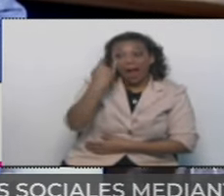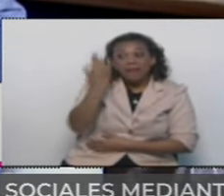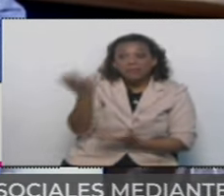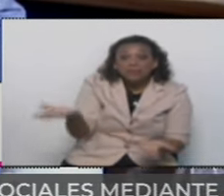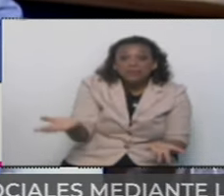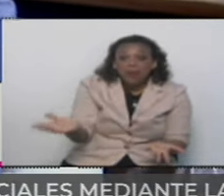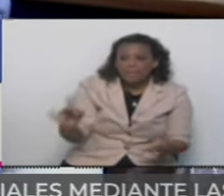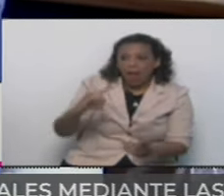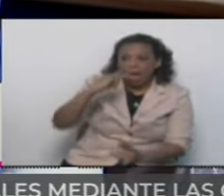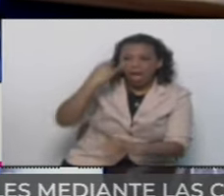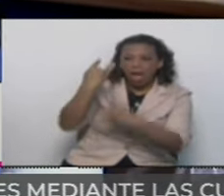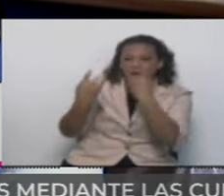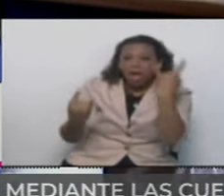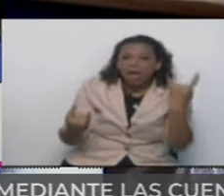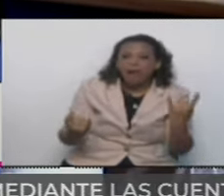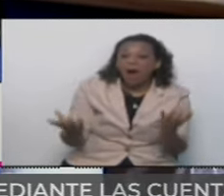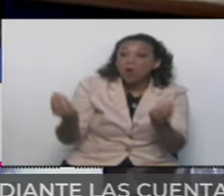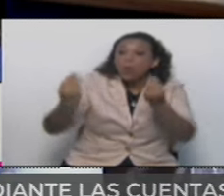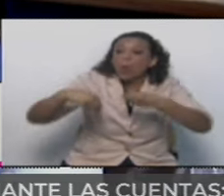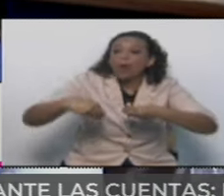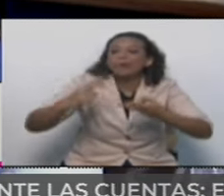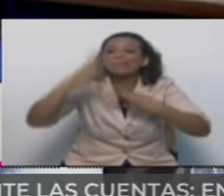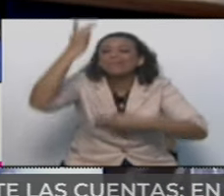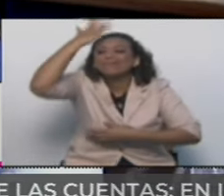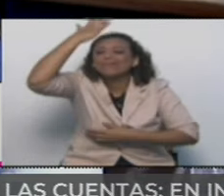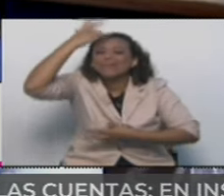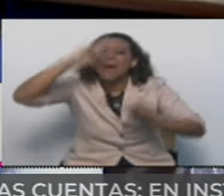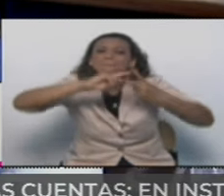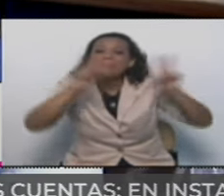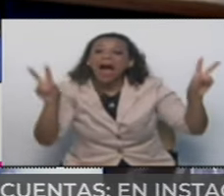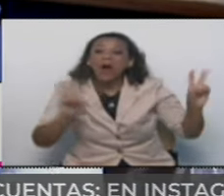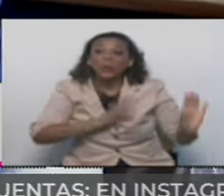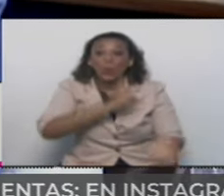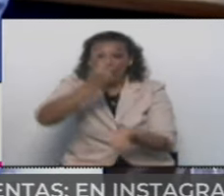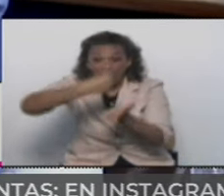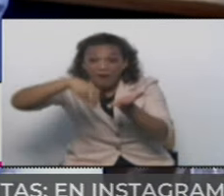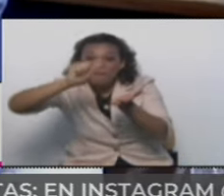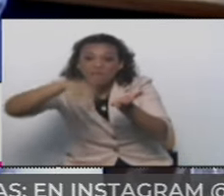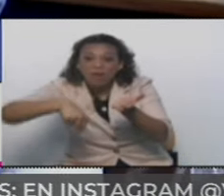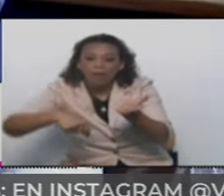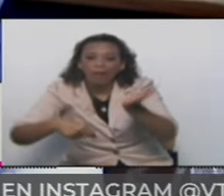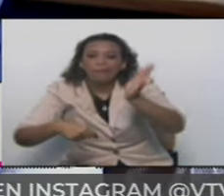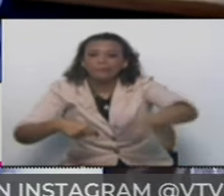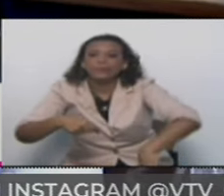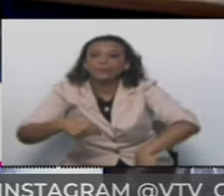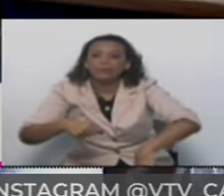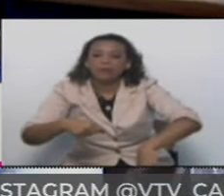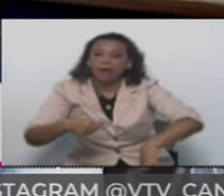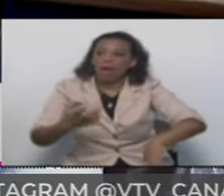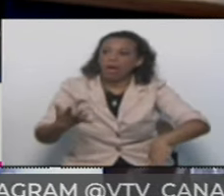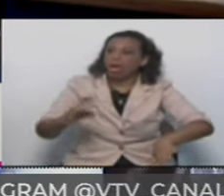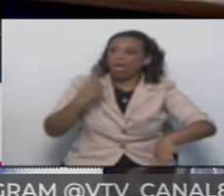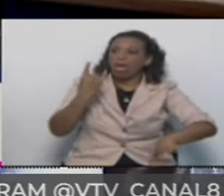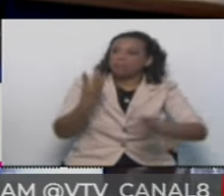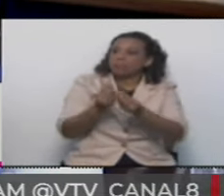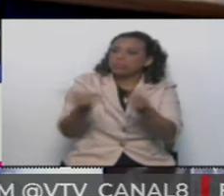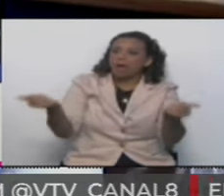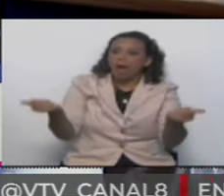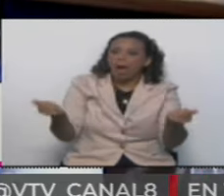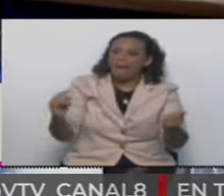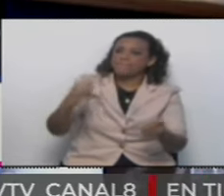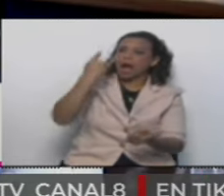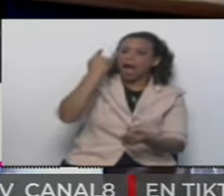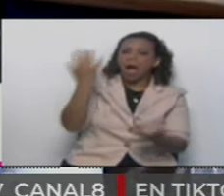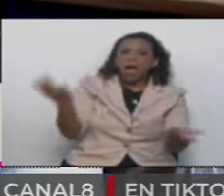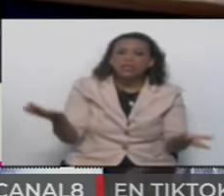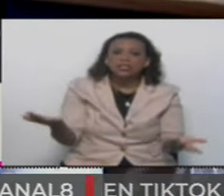Para engañar con posibles acuerdos de paz, que cuando se iban a firmar se caían, se disolvían.